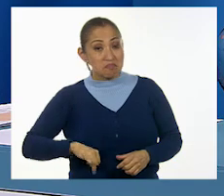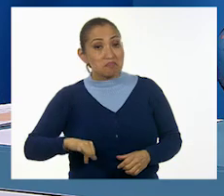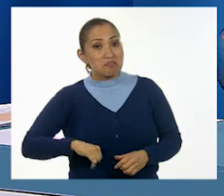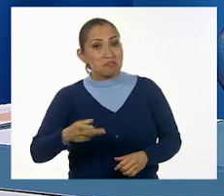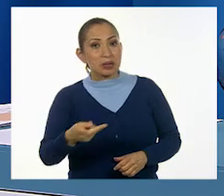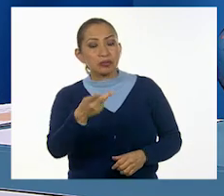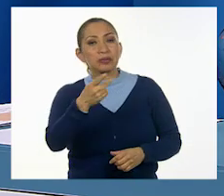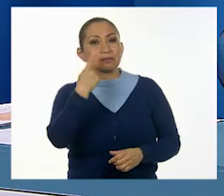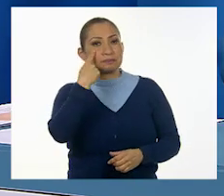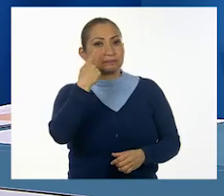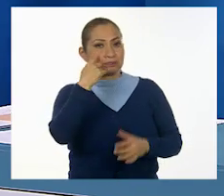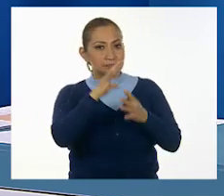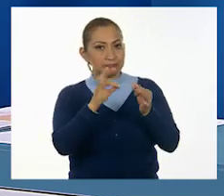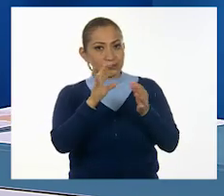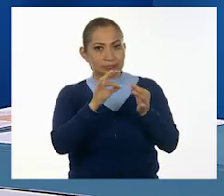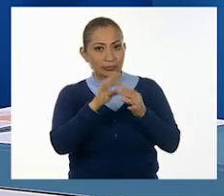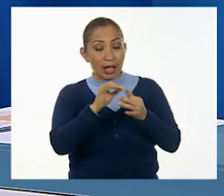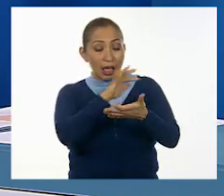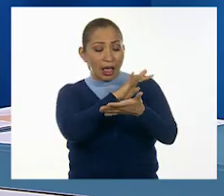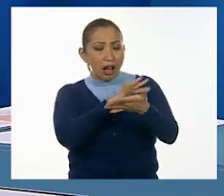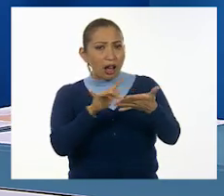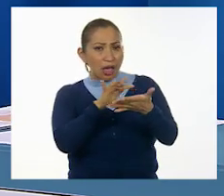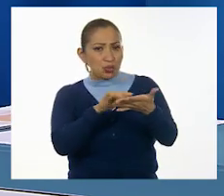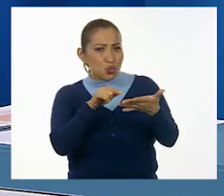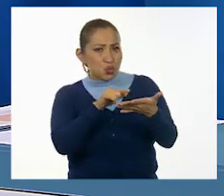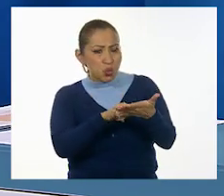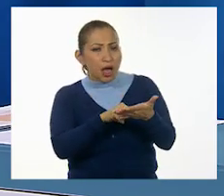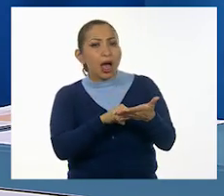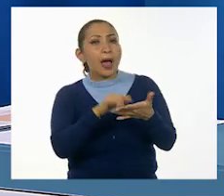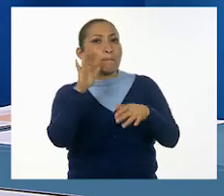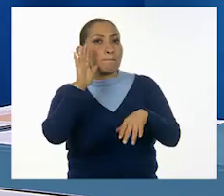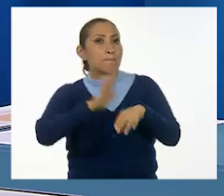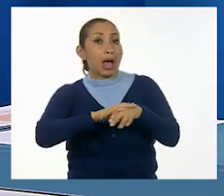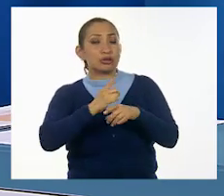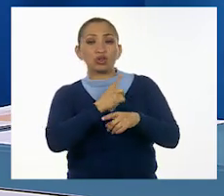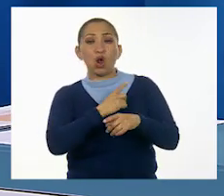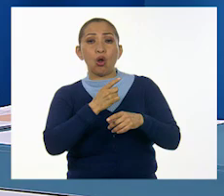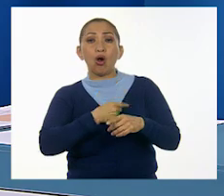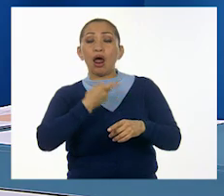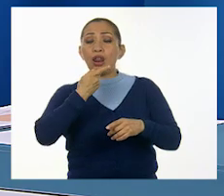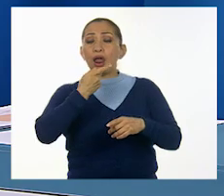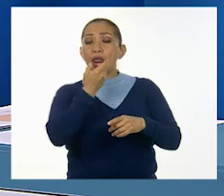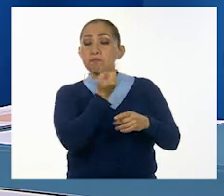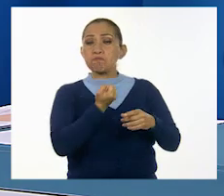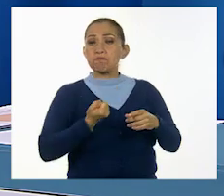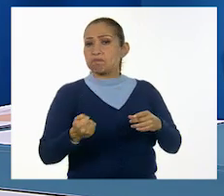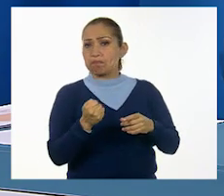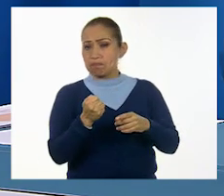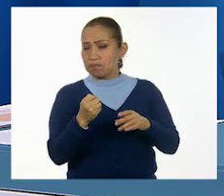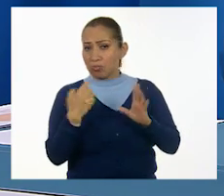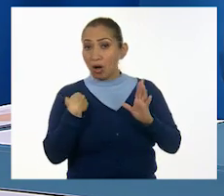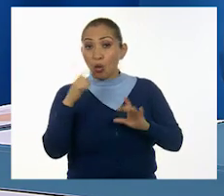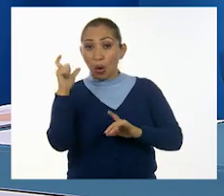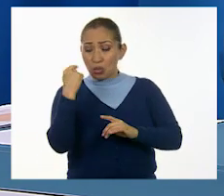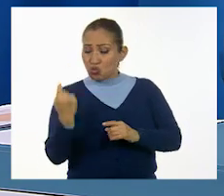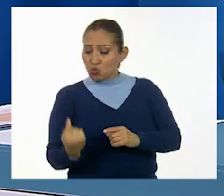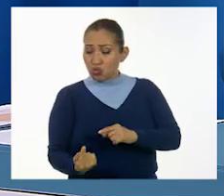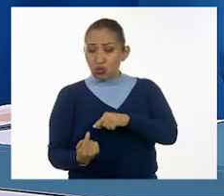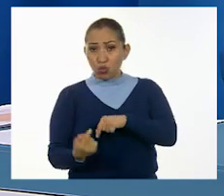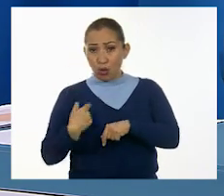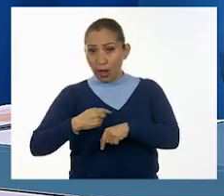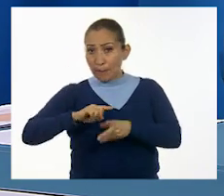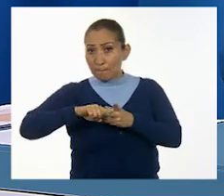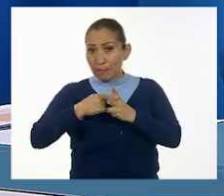pregunta. Bueno, pues déjame comentarte que la lectura pues es mucho más que una habilidad que nosotros desarrollamos. Cuando somos muy pequeños,